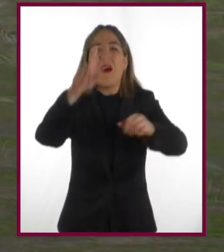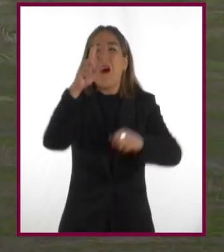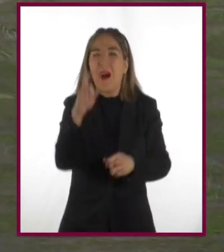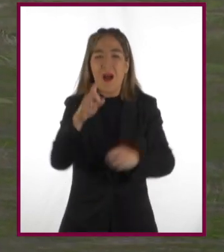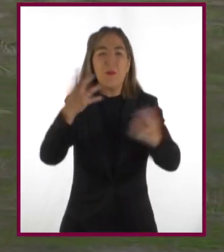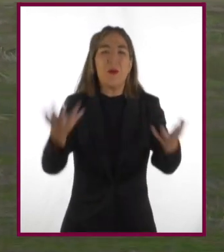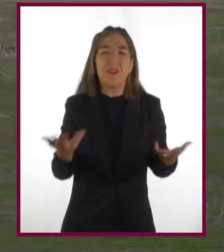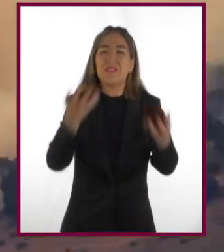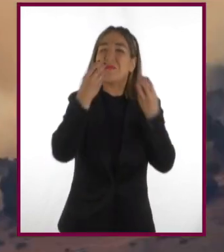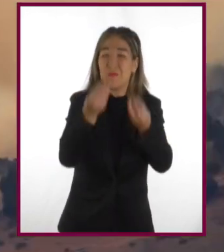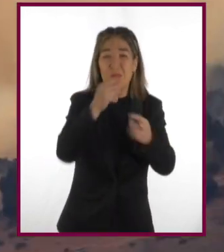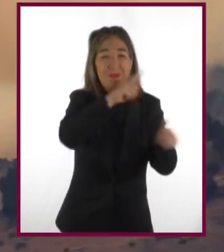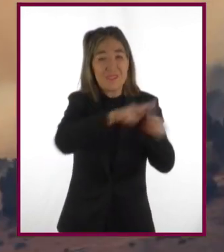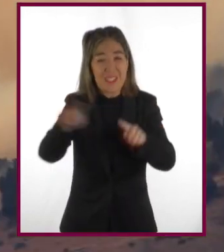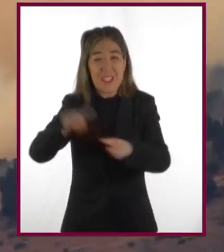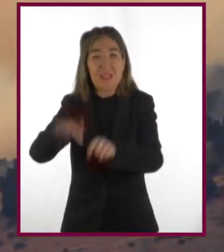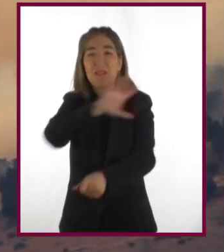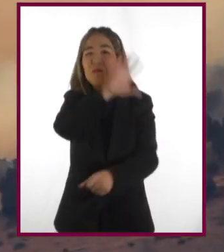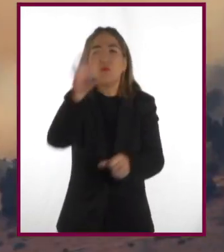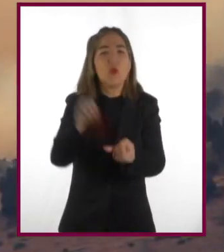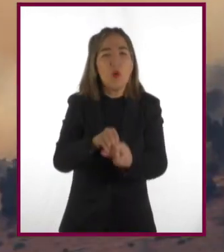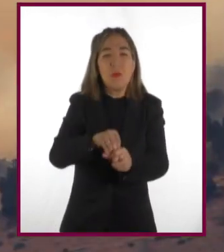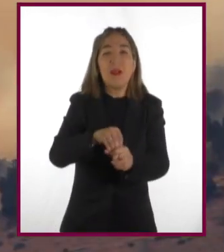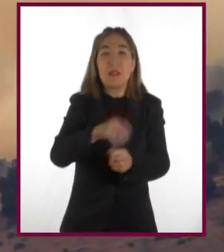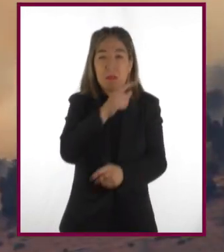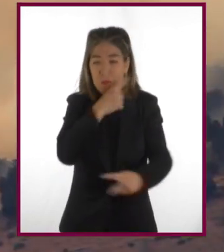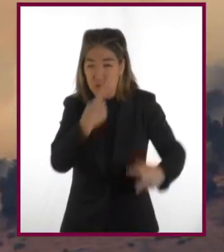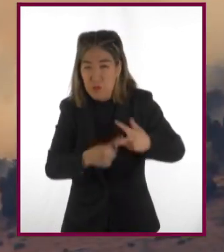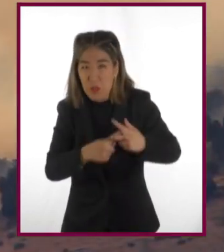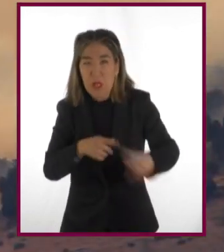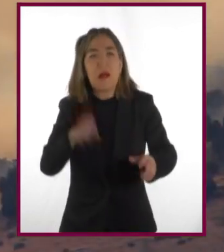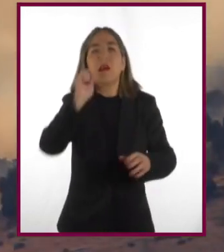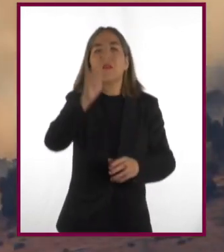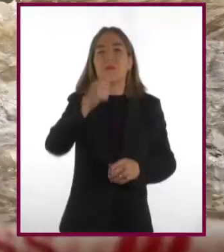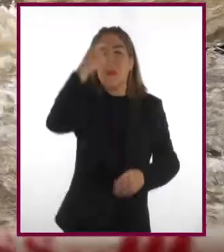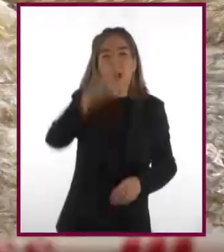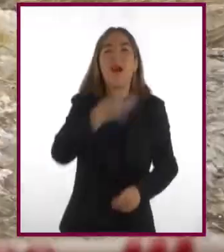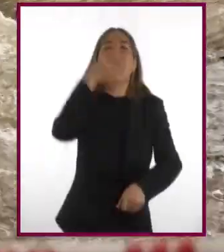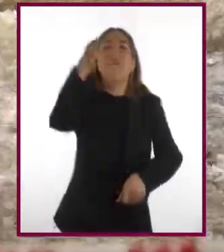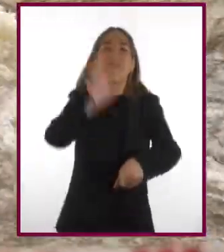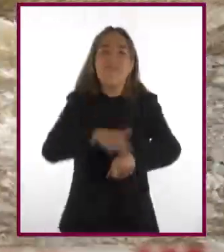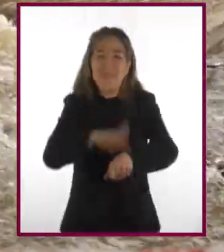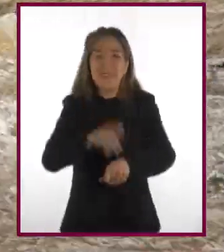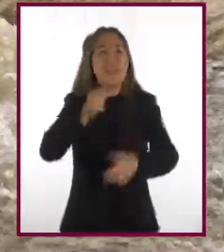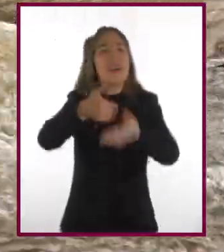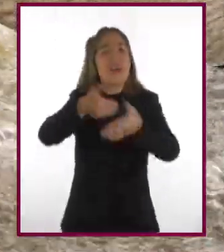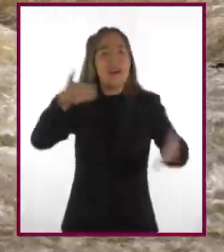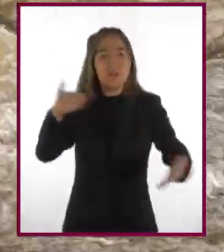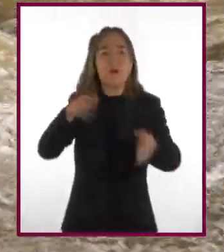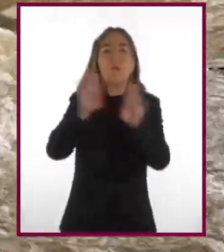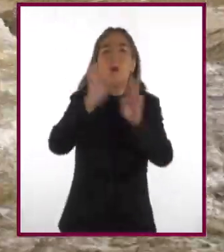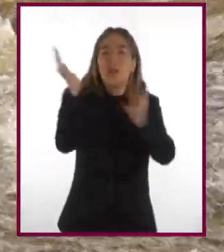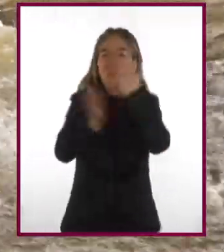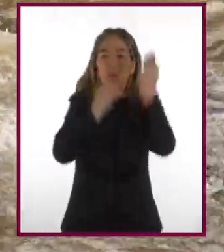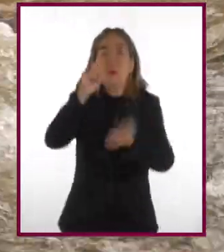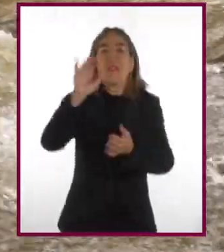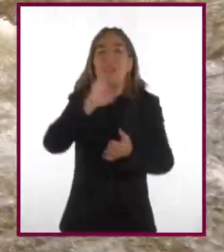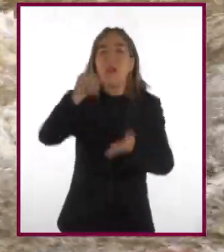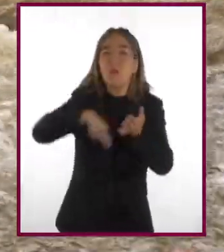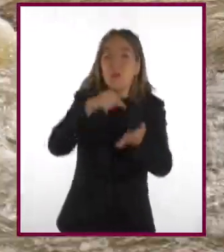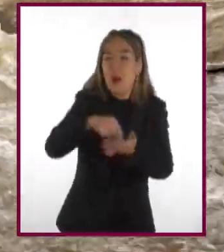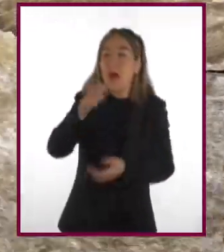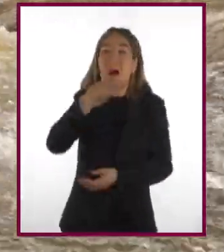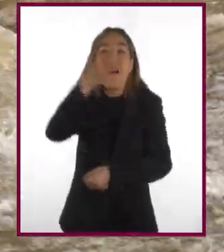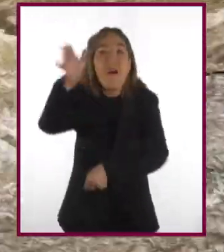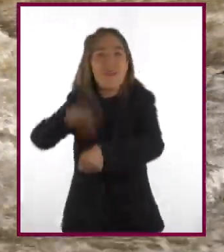tsunamis. Todo esto facilitaría, por ejemplo, la predicción meteorológica o el estudio de